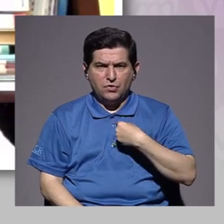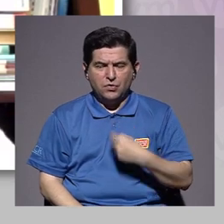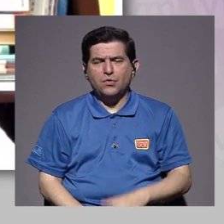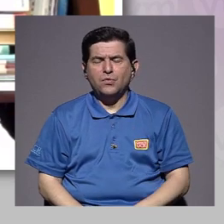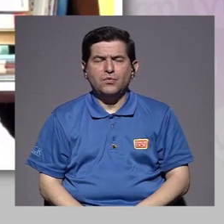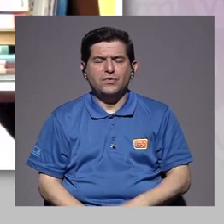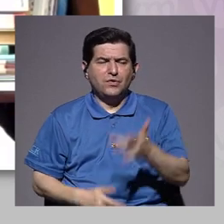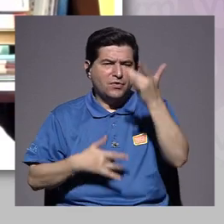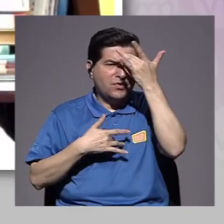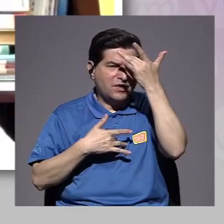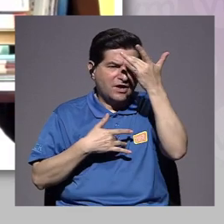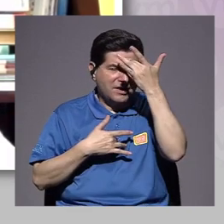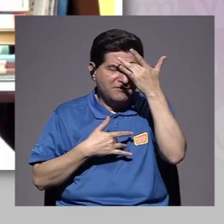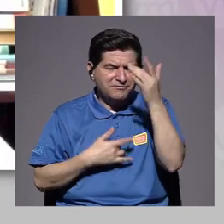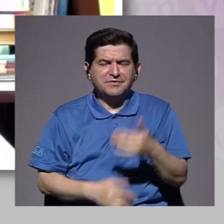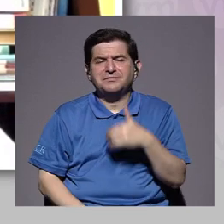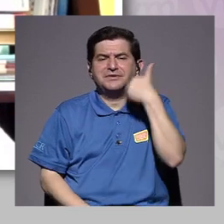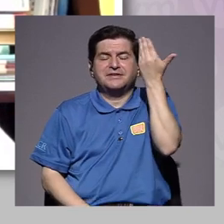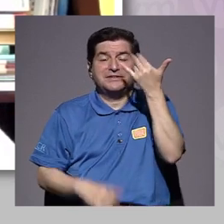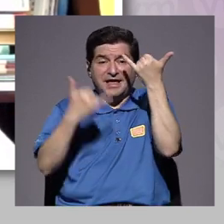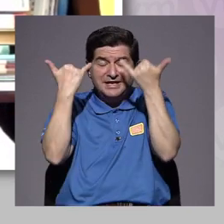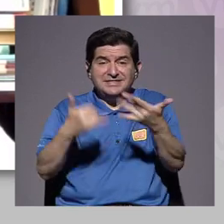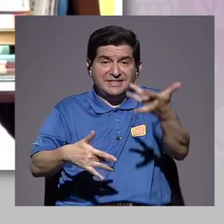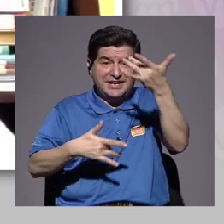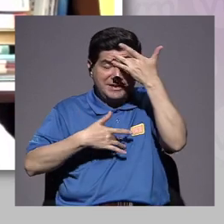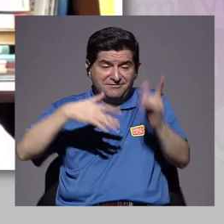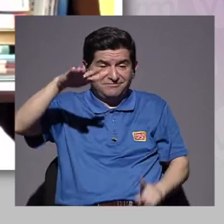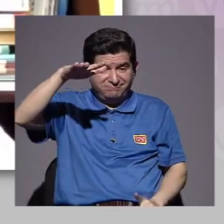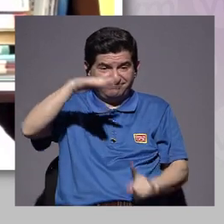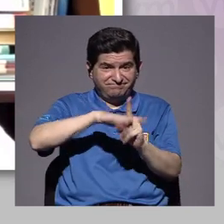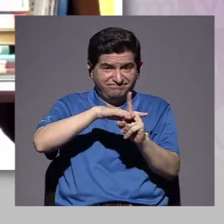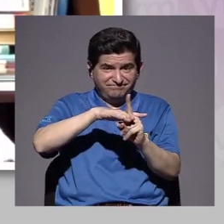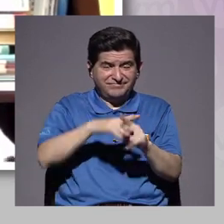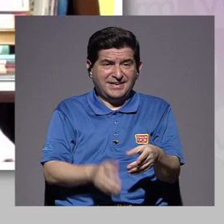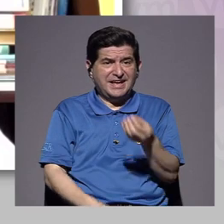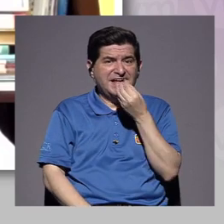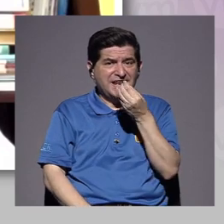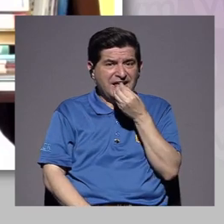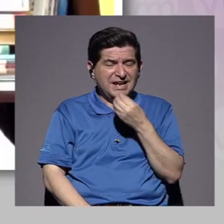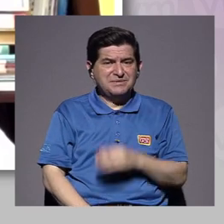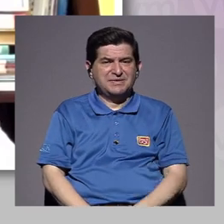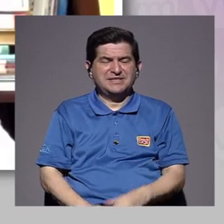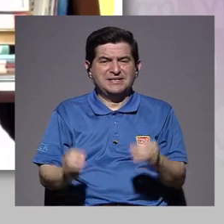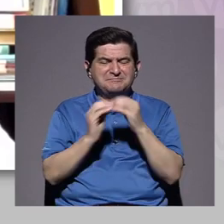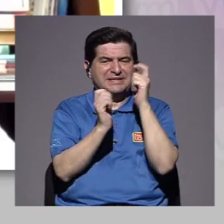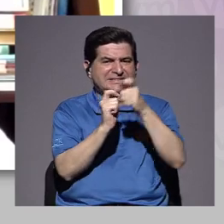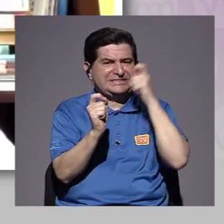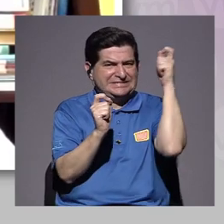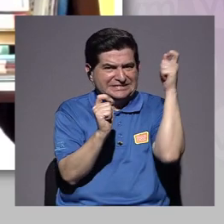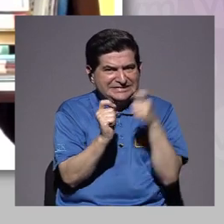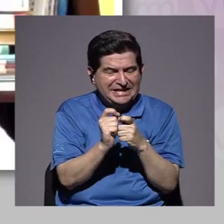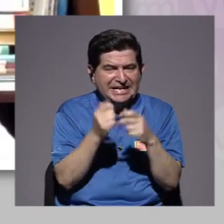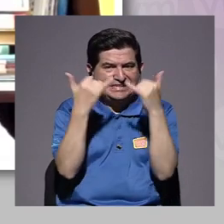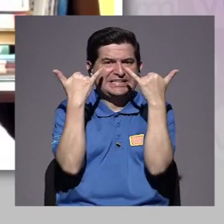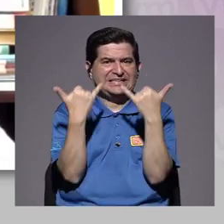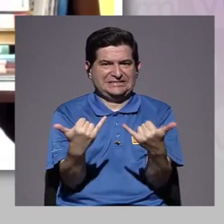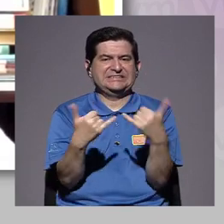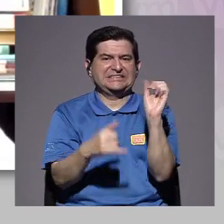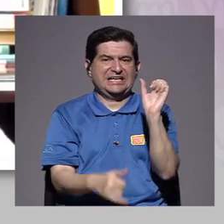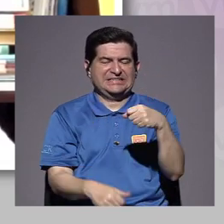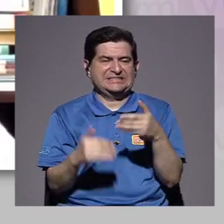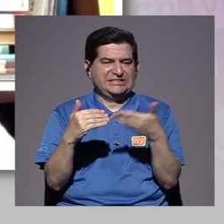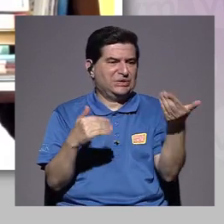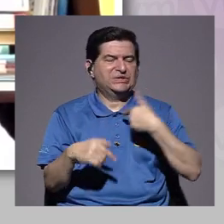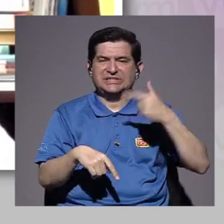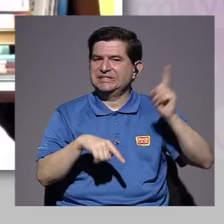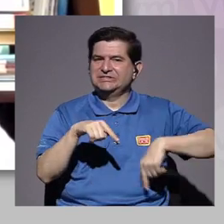predisponerme a padecer alguna enfermedad, porque ya cuando hay una enfermedad presente, la alimentación se vuelve más específica. O sea, ya ahí sí